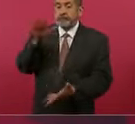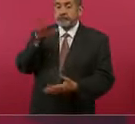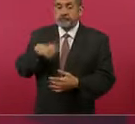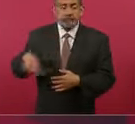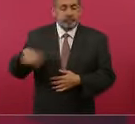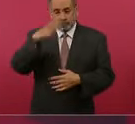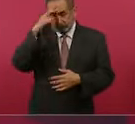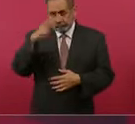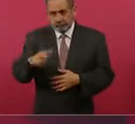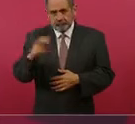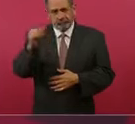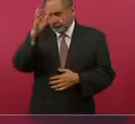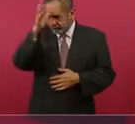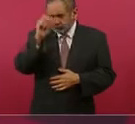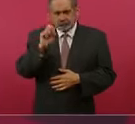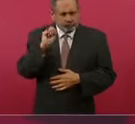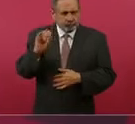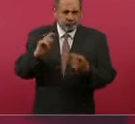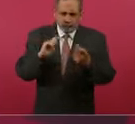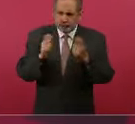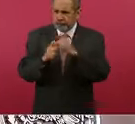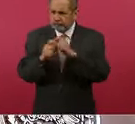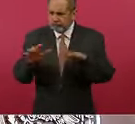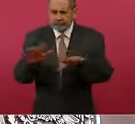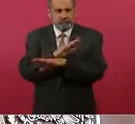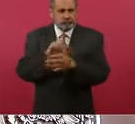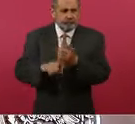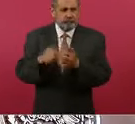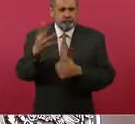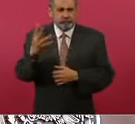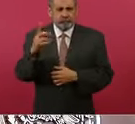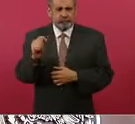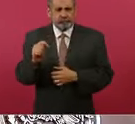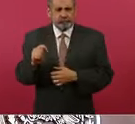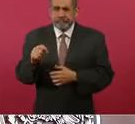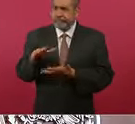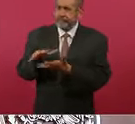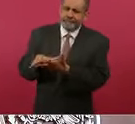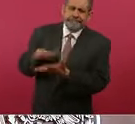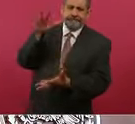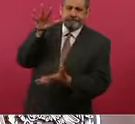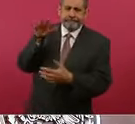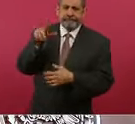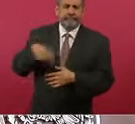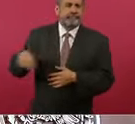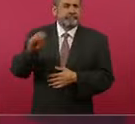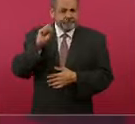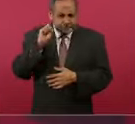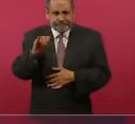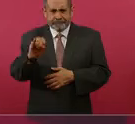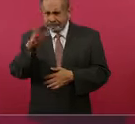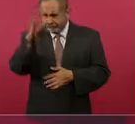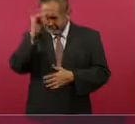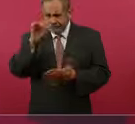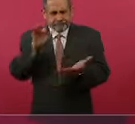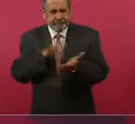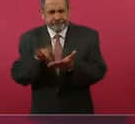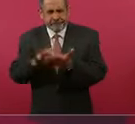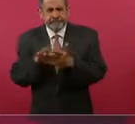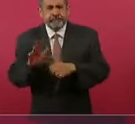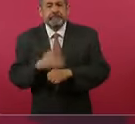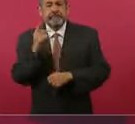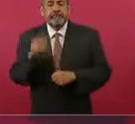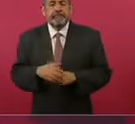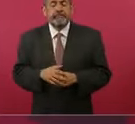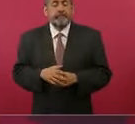apoya la transformación. ¿Y por qué la mayoría de los mexicanos apoya la transformación? Porque